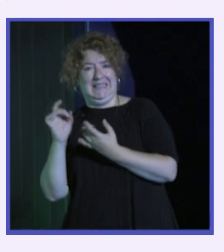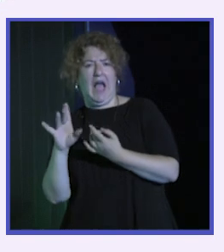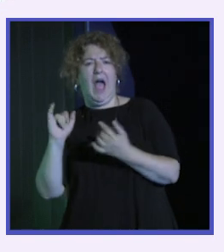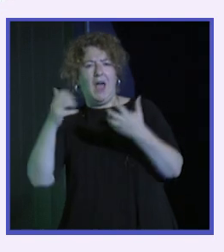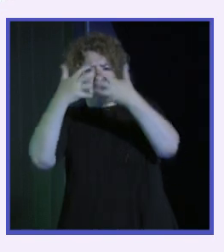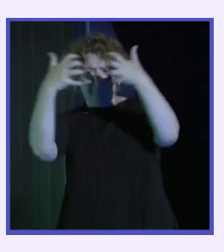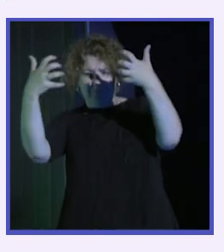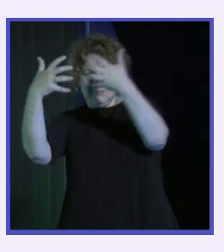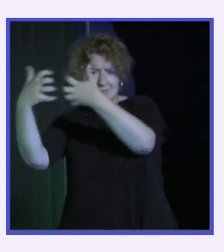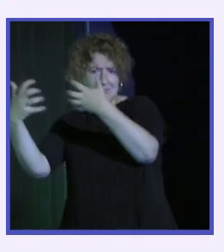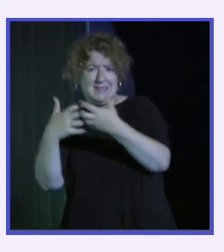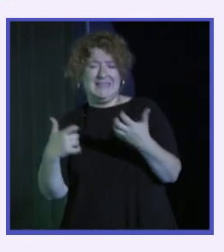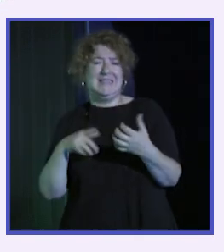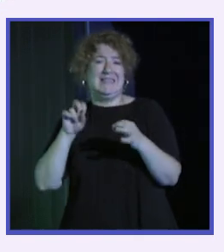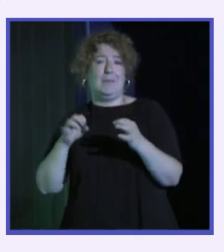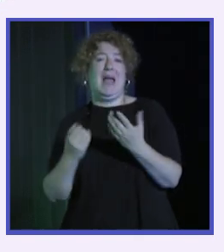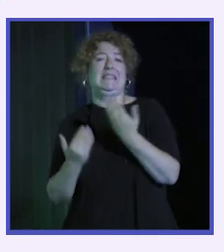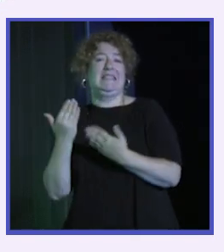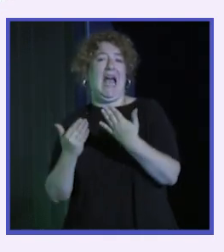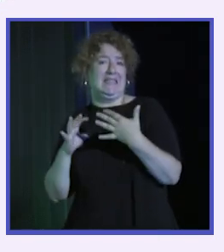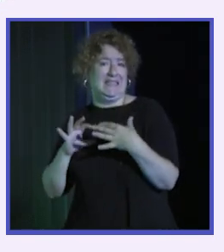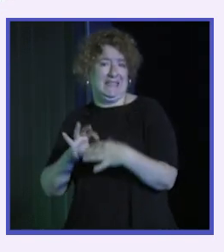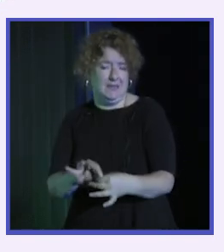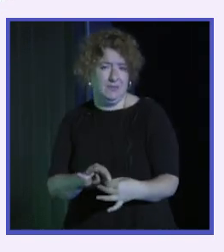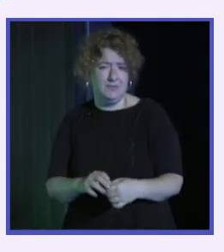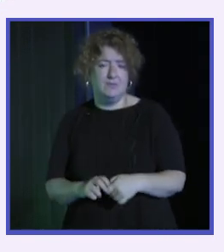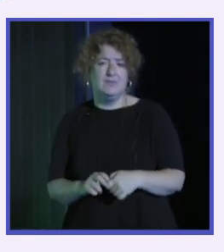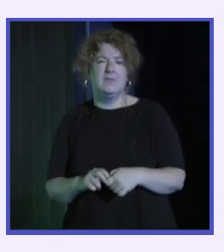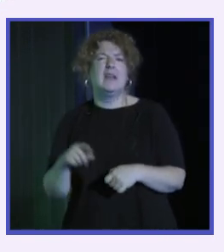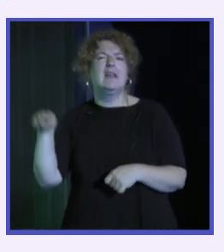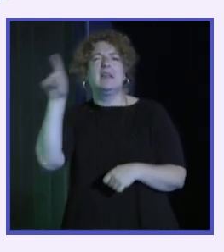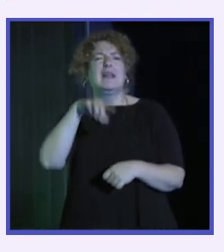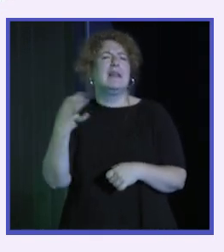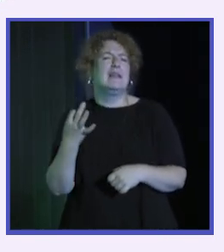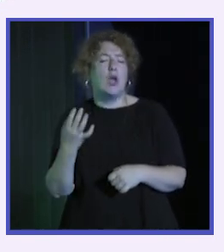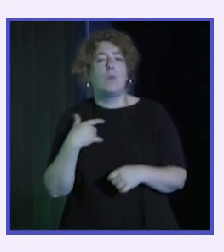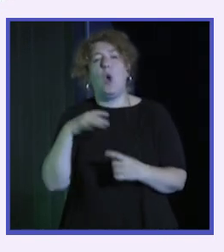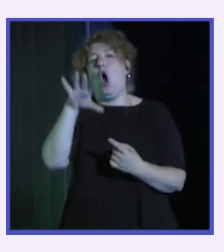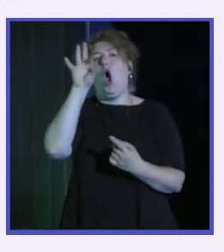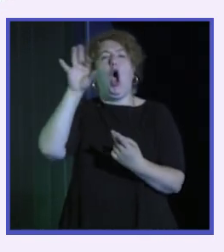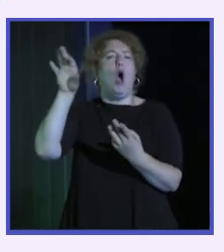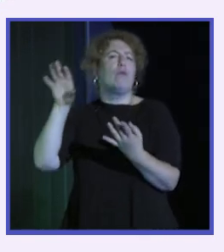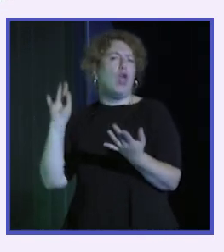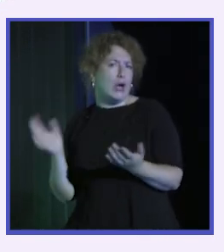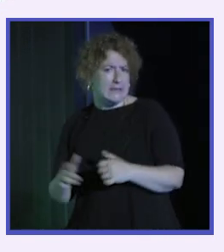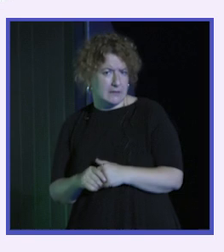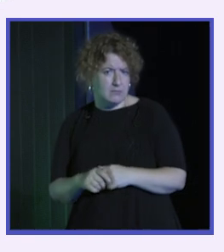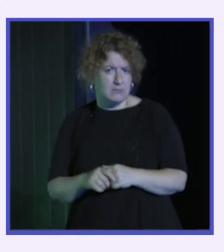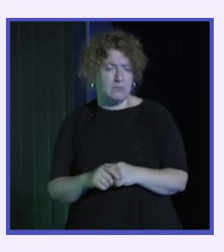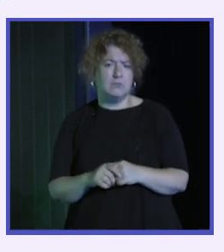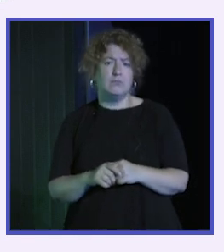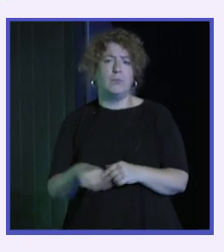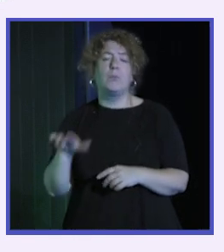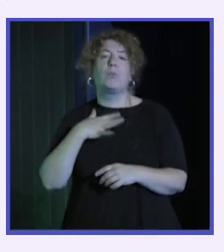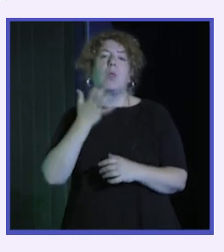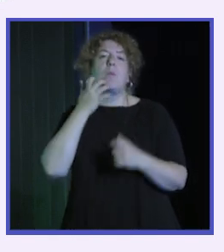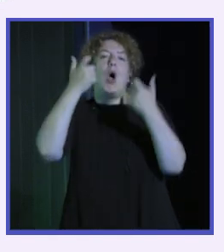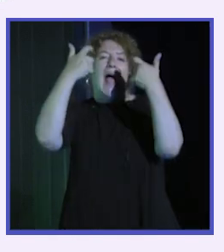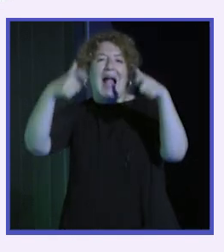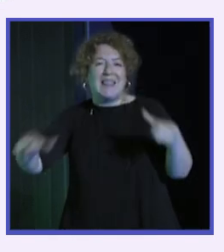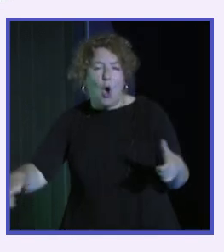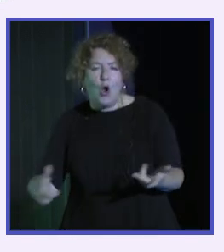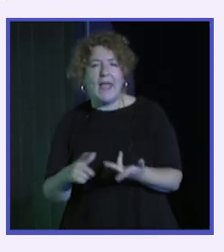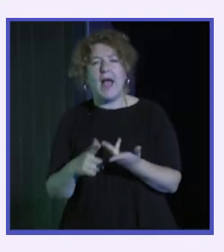prompts relacionados con el chat, ¿vale? ¿Qué es lo que tiene aquí? Tienes diferentes opciones. Lo primero es que puedes buscar categorías